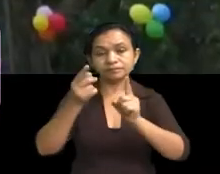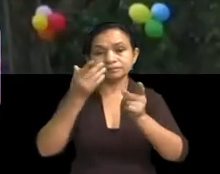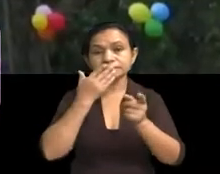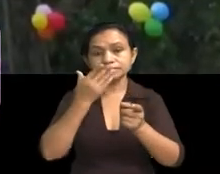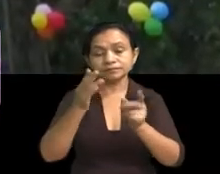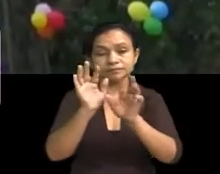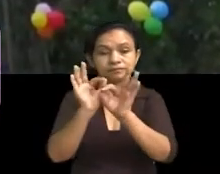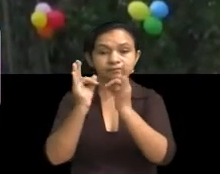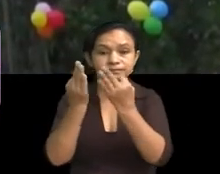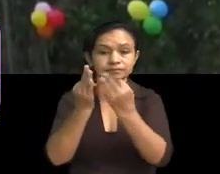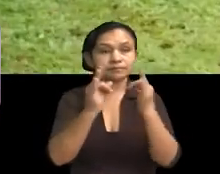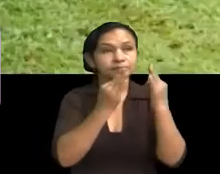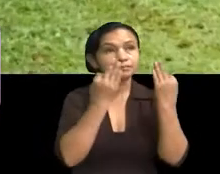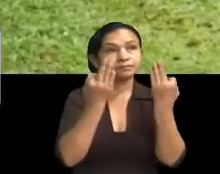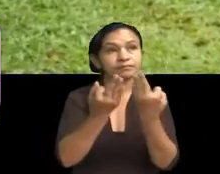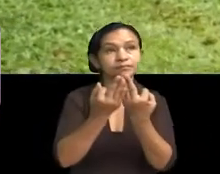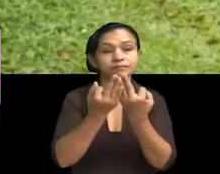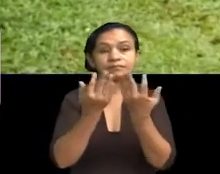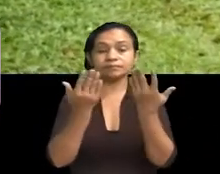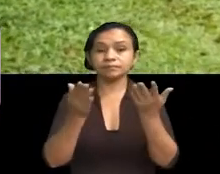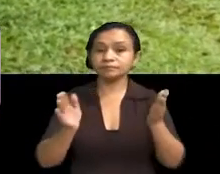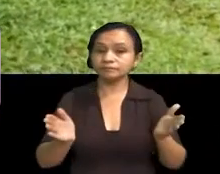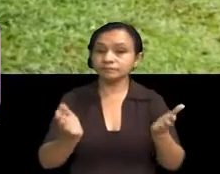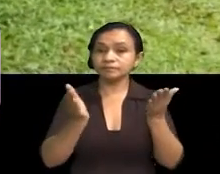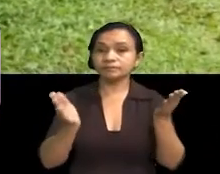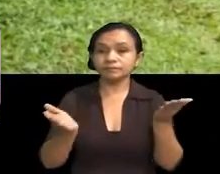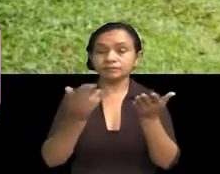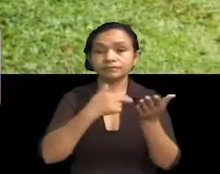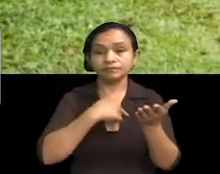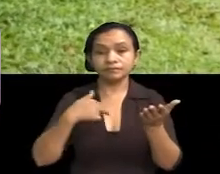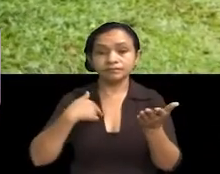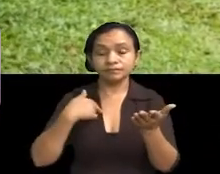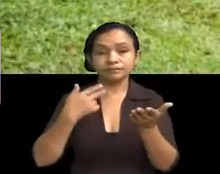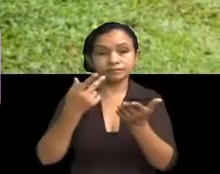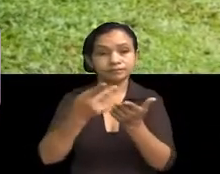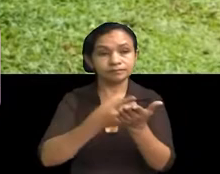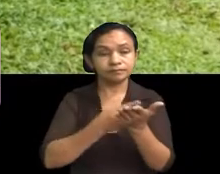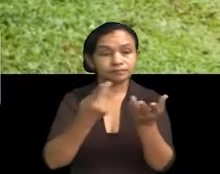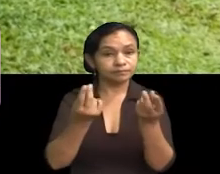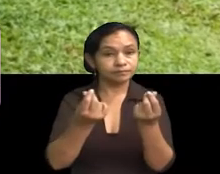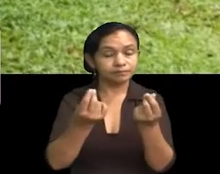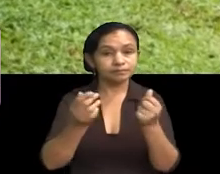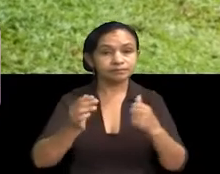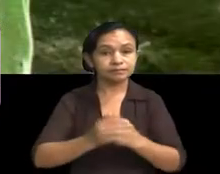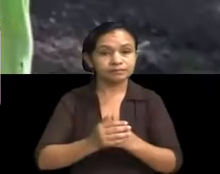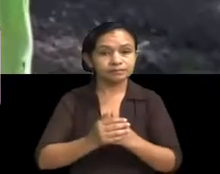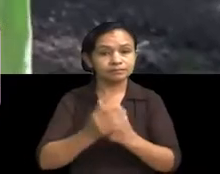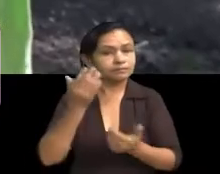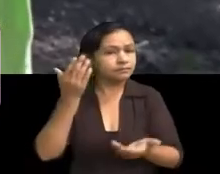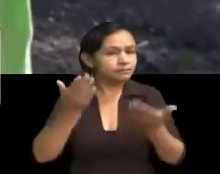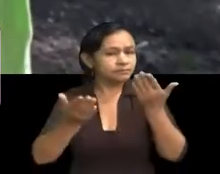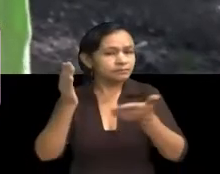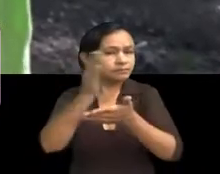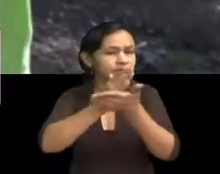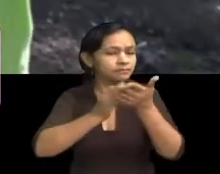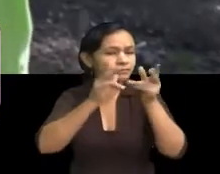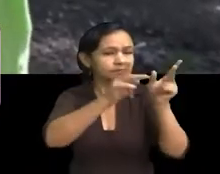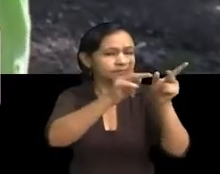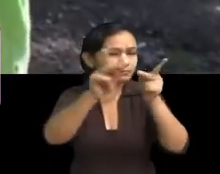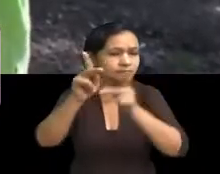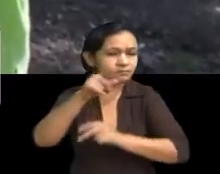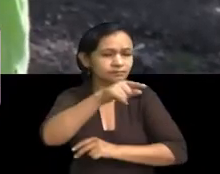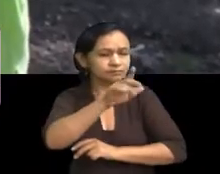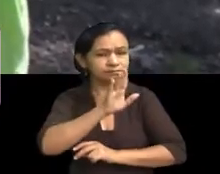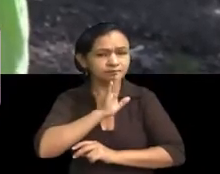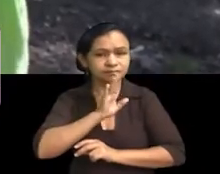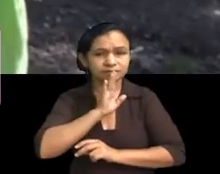bienestar para las familias, pero esa potencialidad para el sistema productivo. Porque es que a veces pareciese que algunas personas cuando